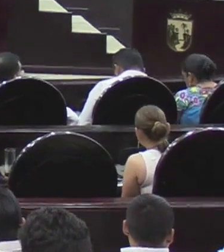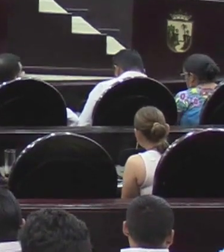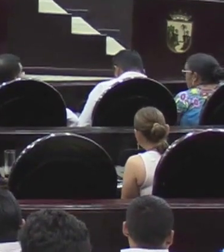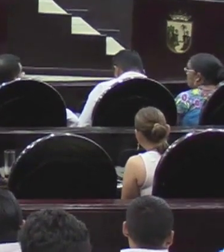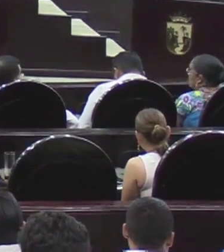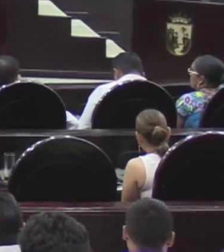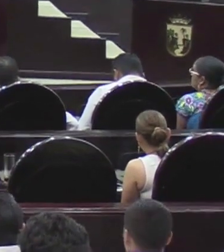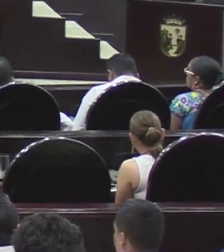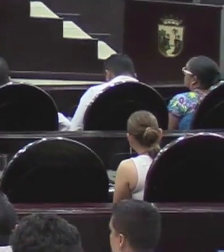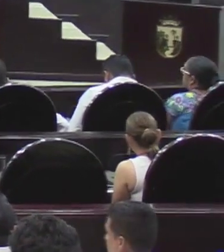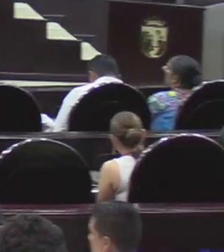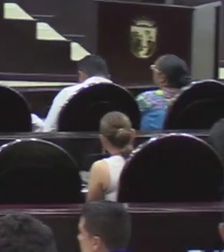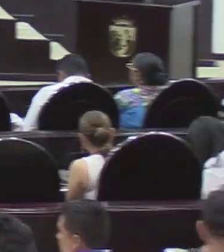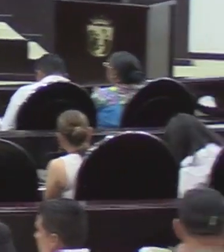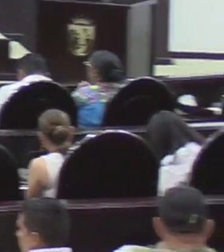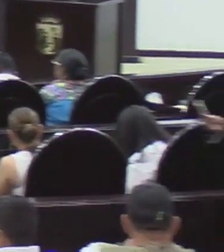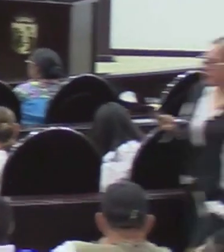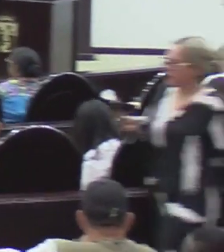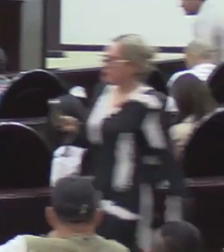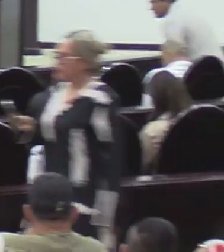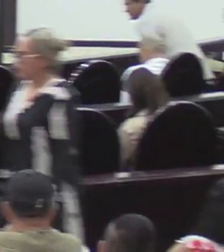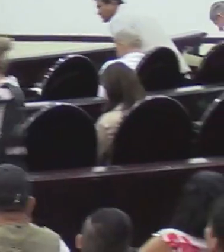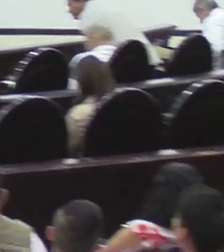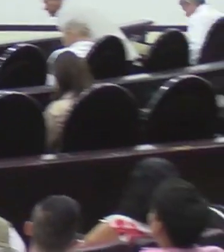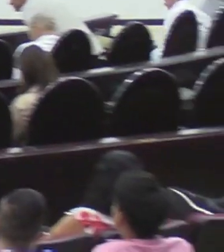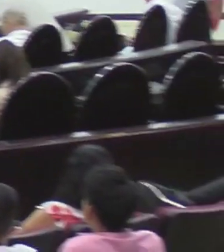carrera corriendo con el